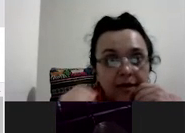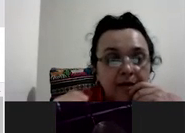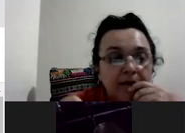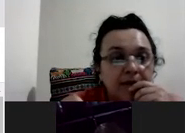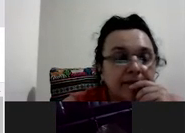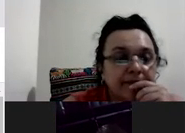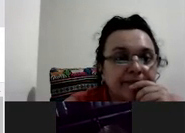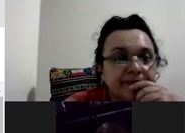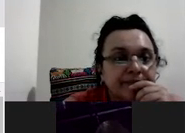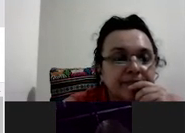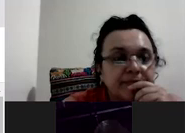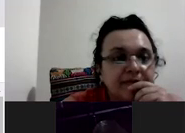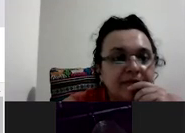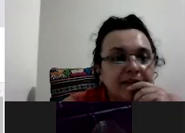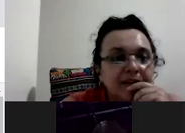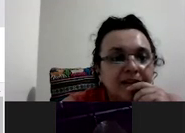Bien.